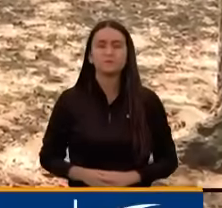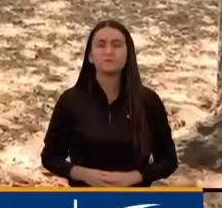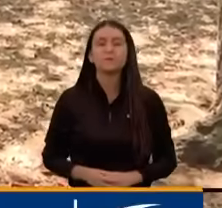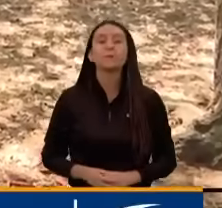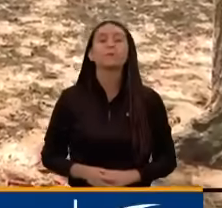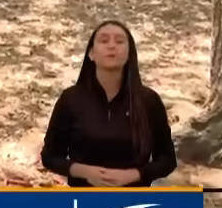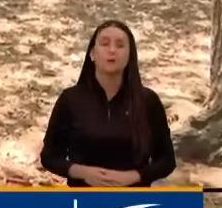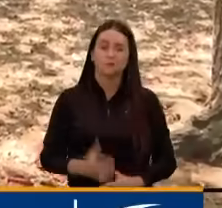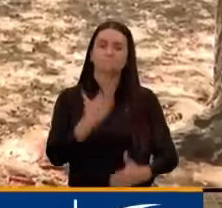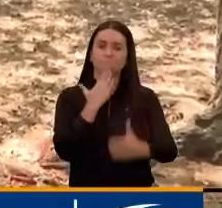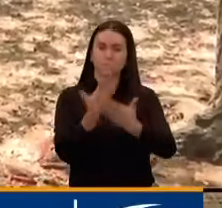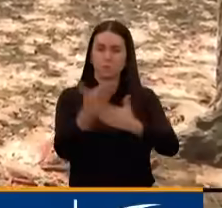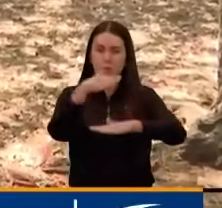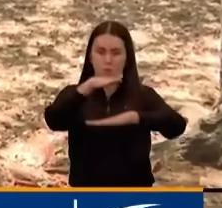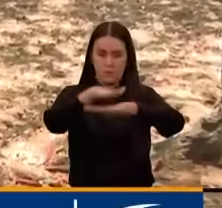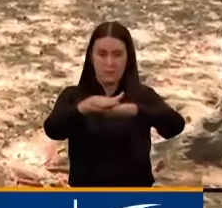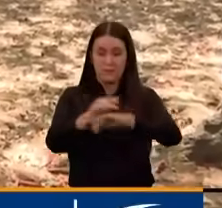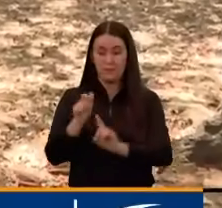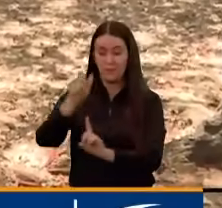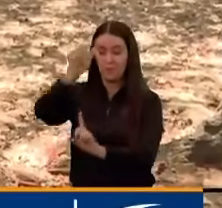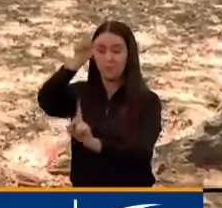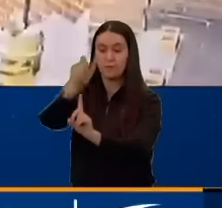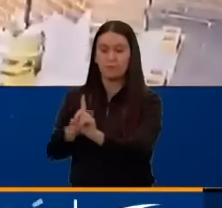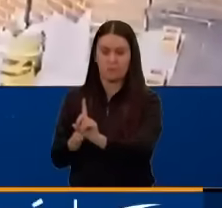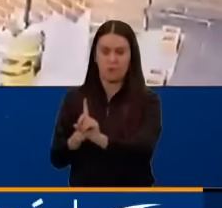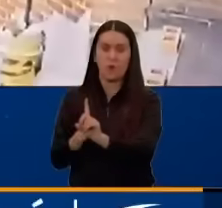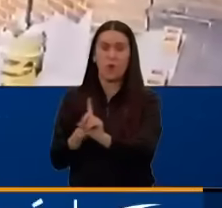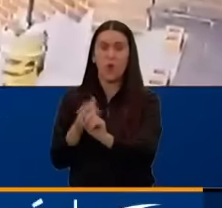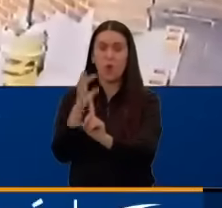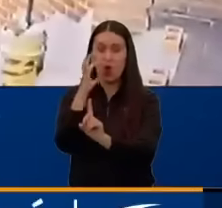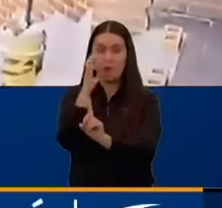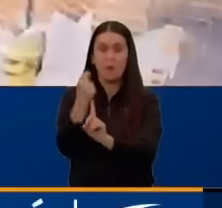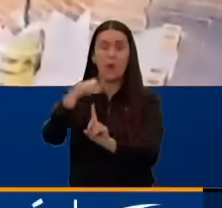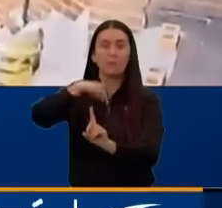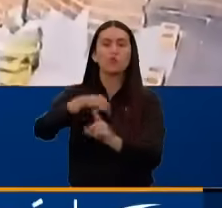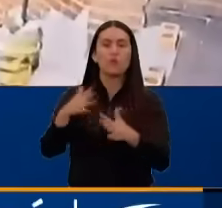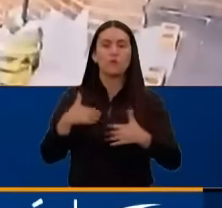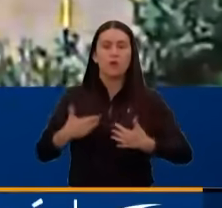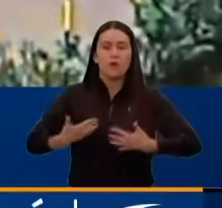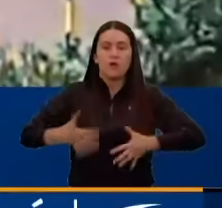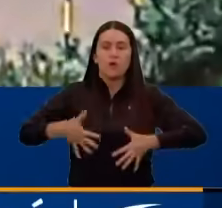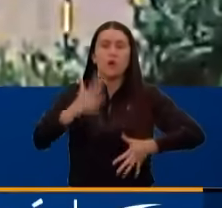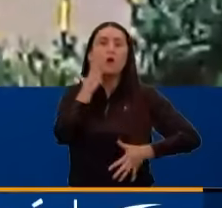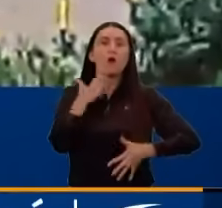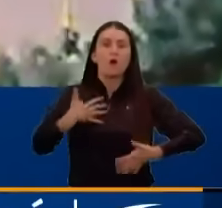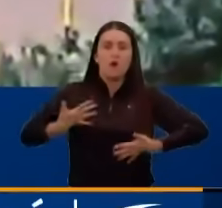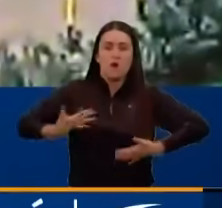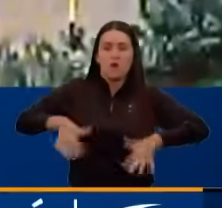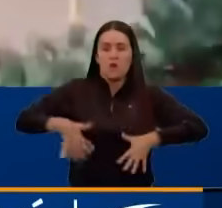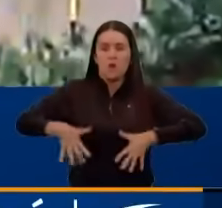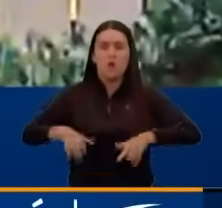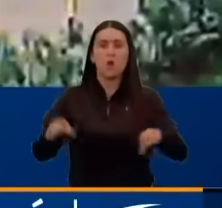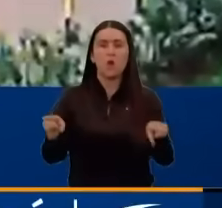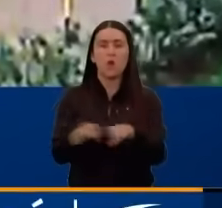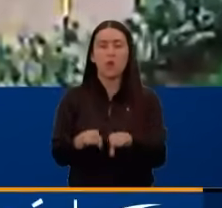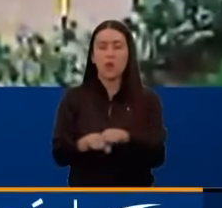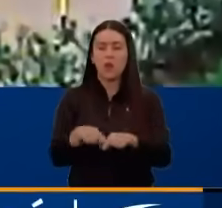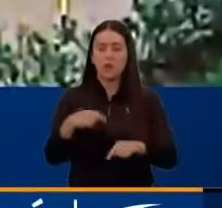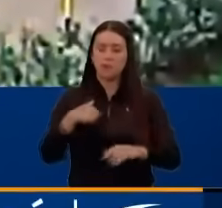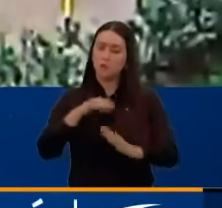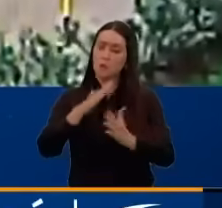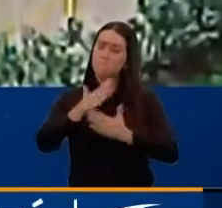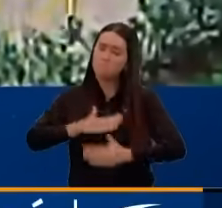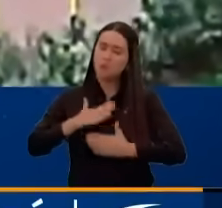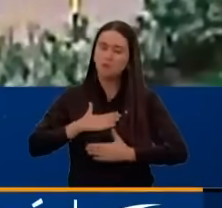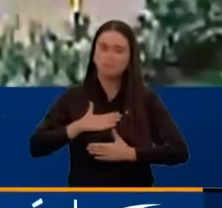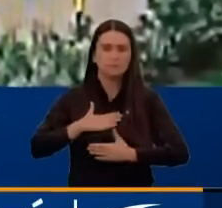Daniela, muy buenas tardes. La víctima continúa atemorizada. Él asegura que perdió la completa paz de poder